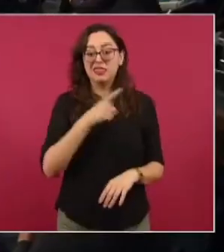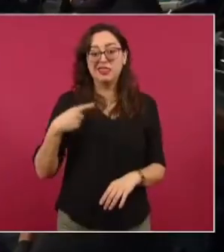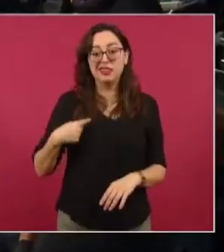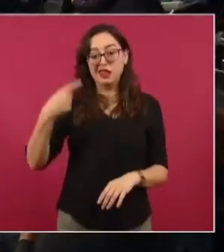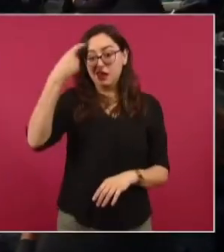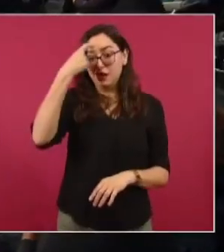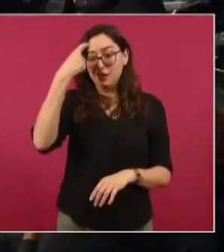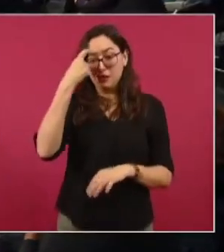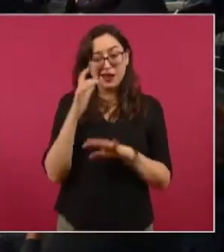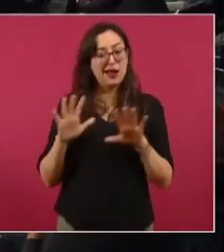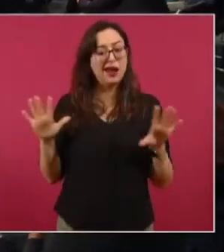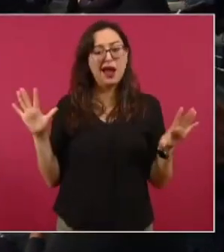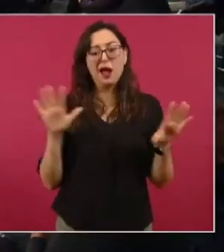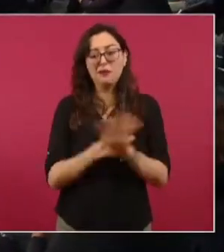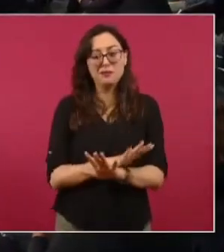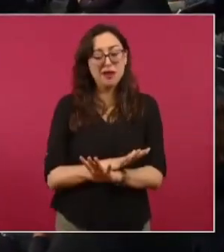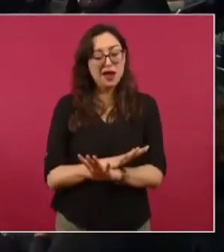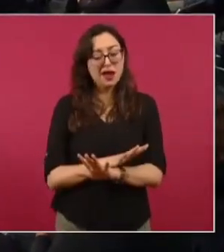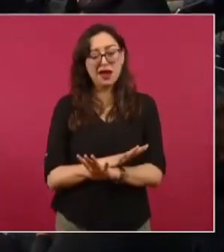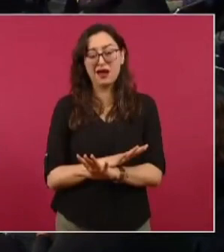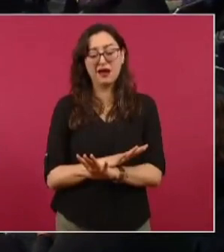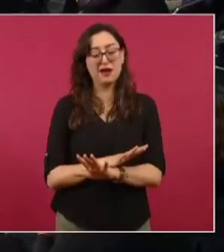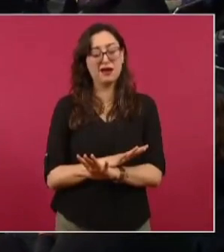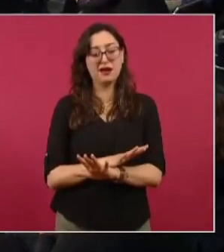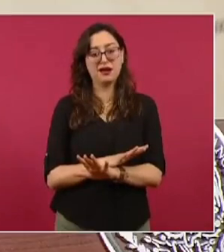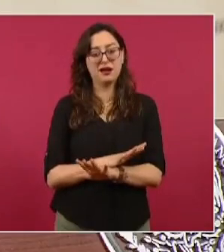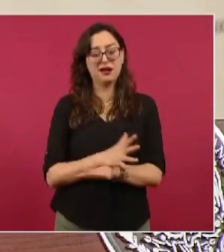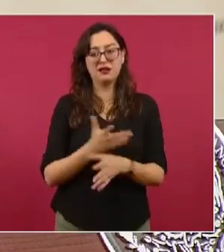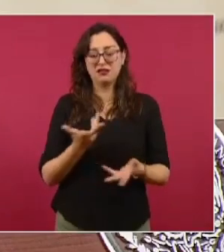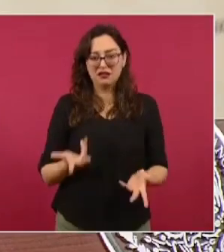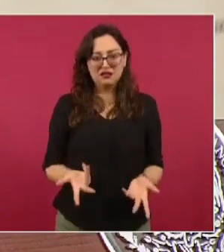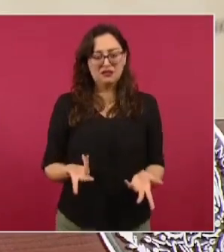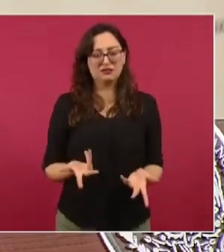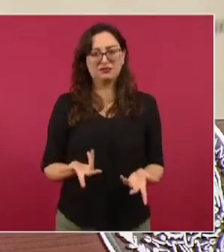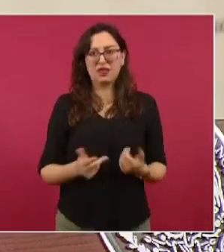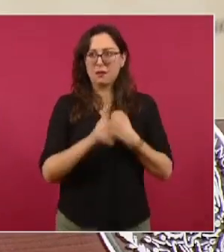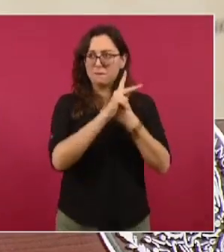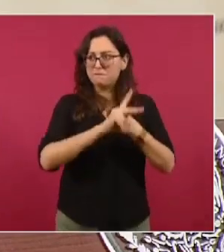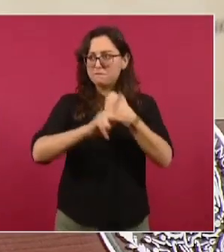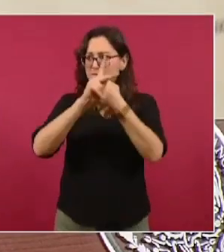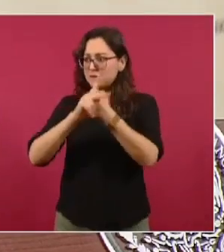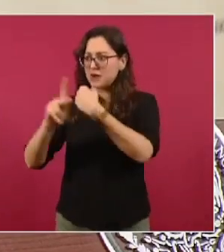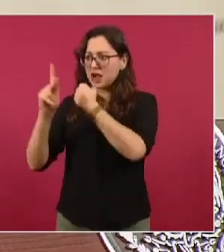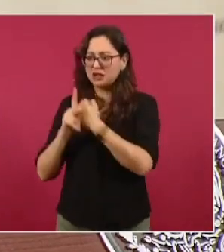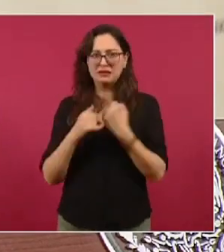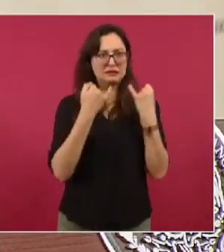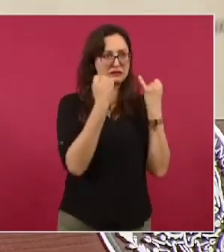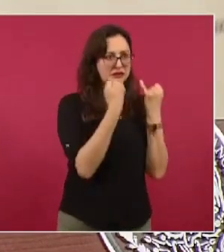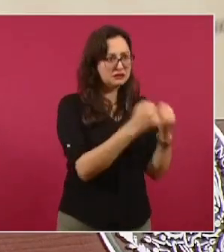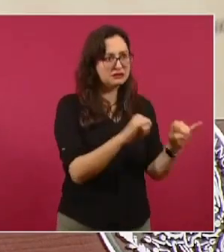tiene que haber respeto a las soberanías de los países